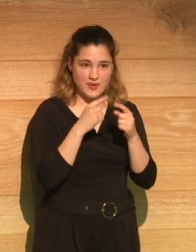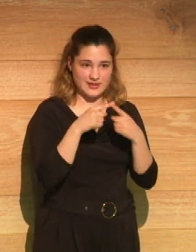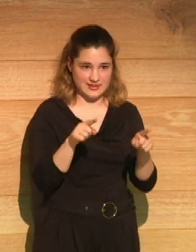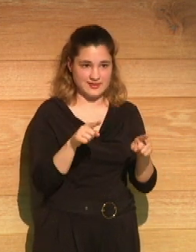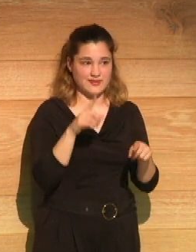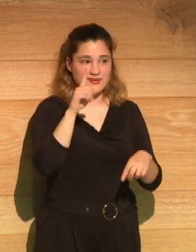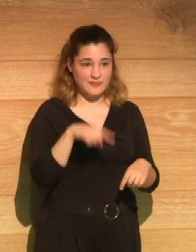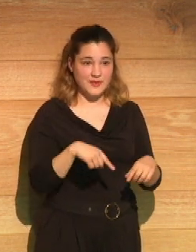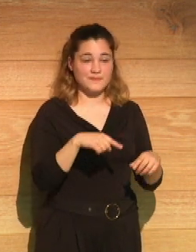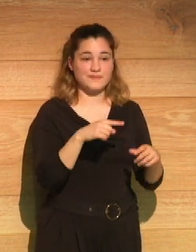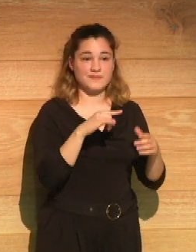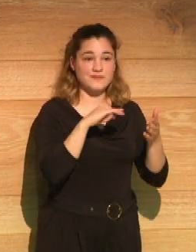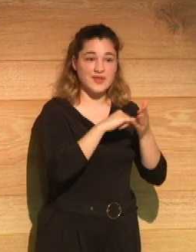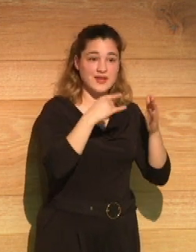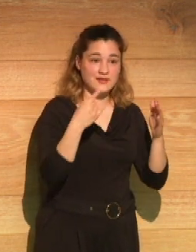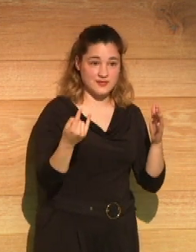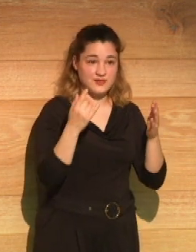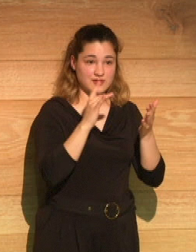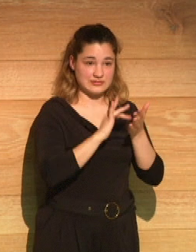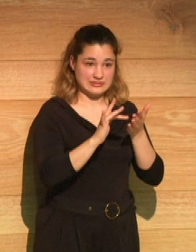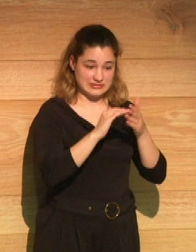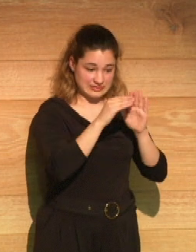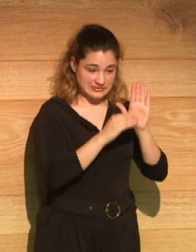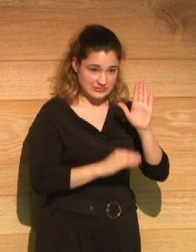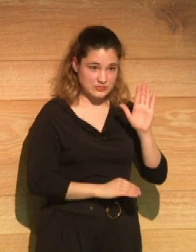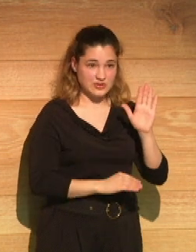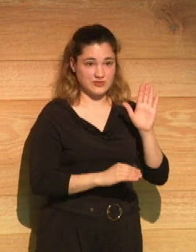con la infraestructura digital y los presupuestos requeridos.